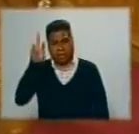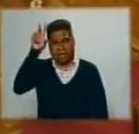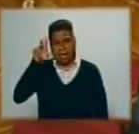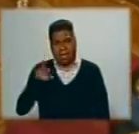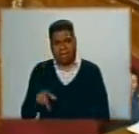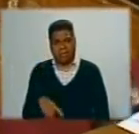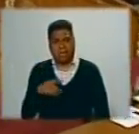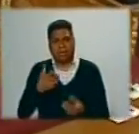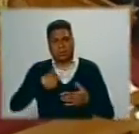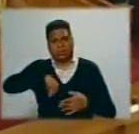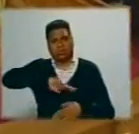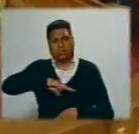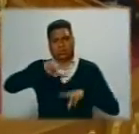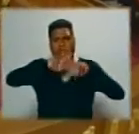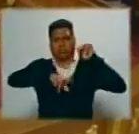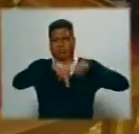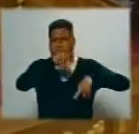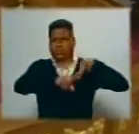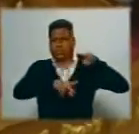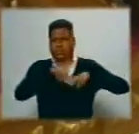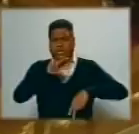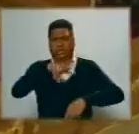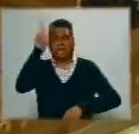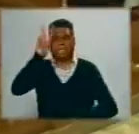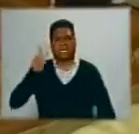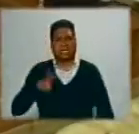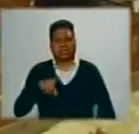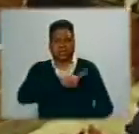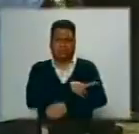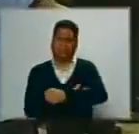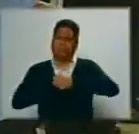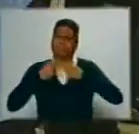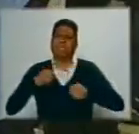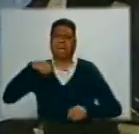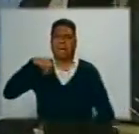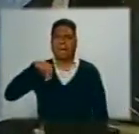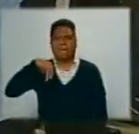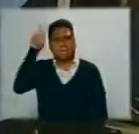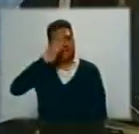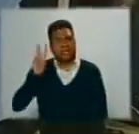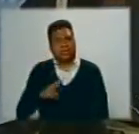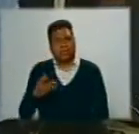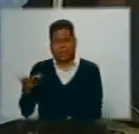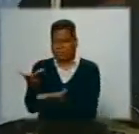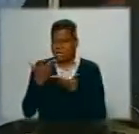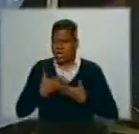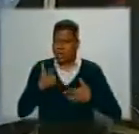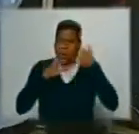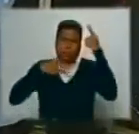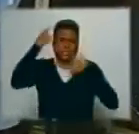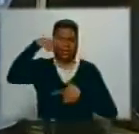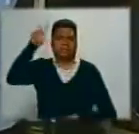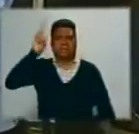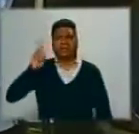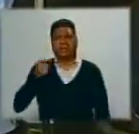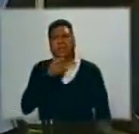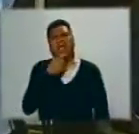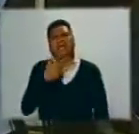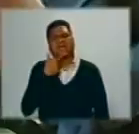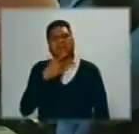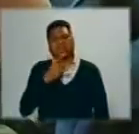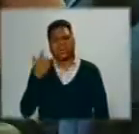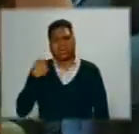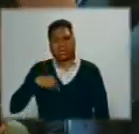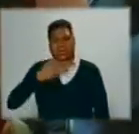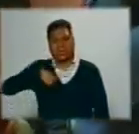nosotros construyendo la Venezuela potencia, la Venezuela que nos dejó nuestro comandante Hugo Chávez, esa Venezuela hermosa que tenemos